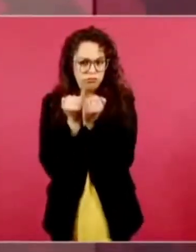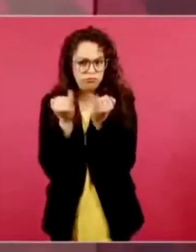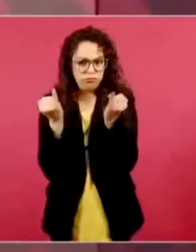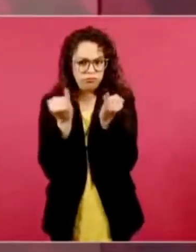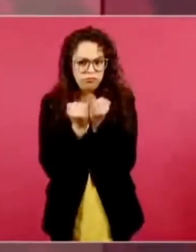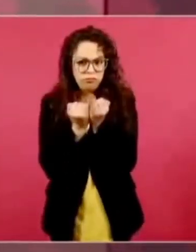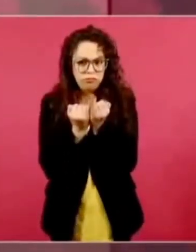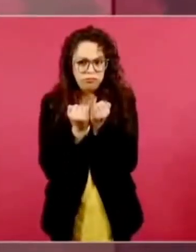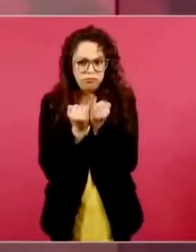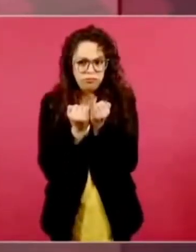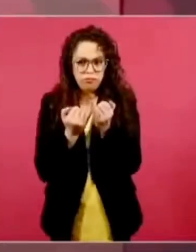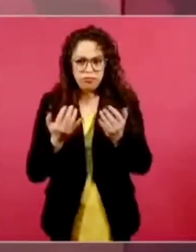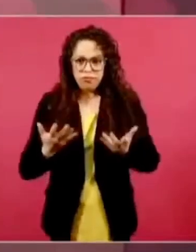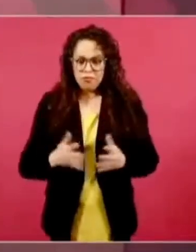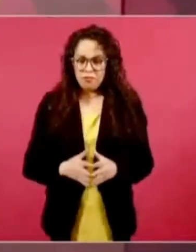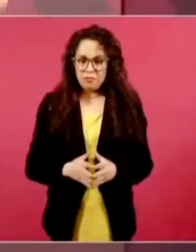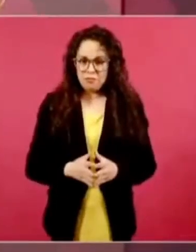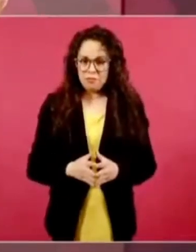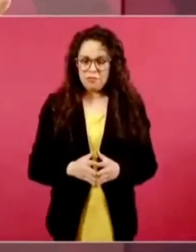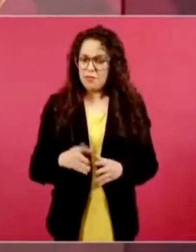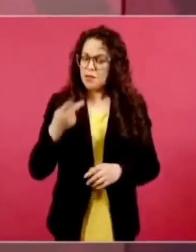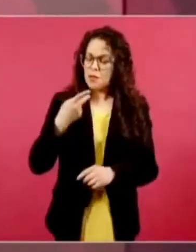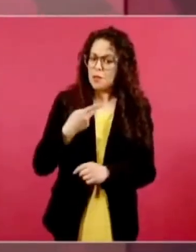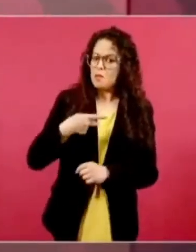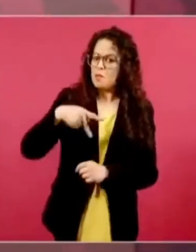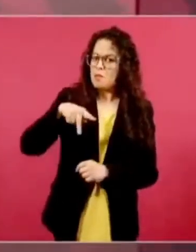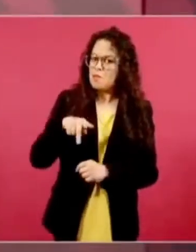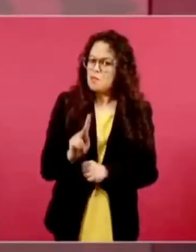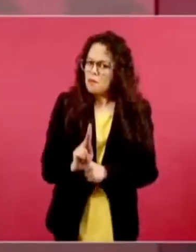Nada más, qué cosa extraña.